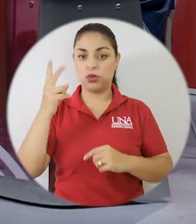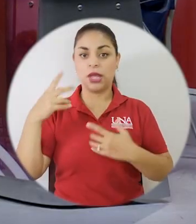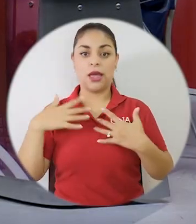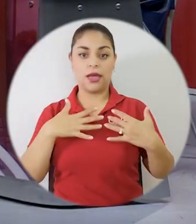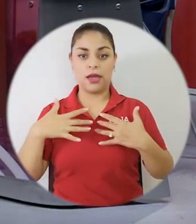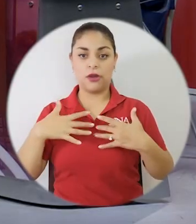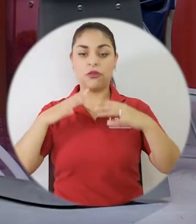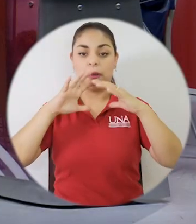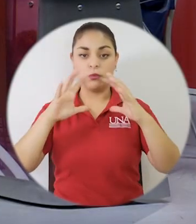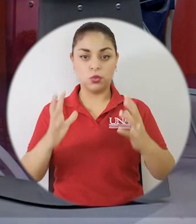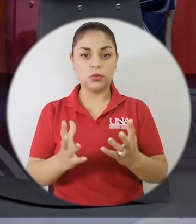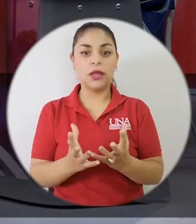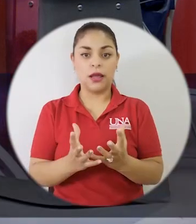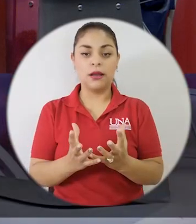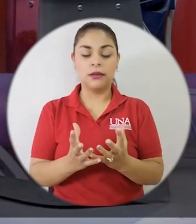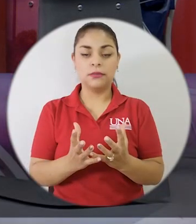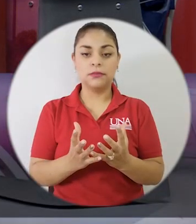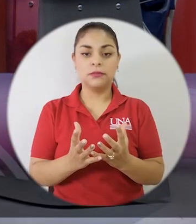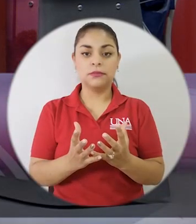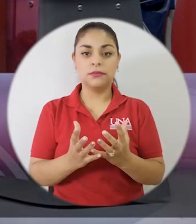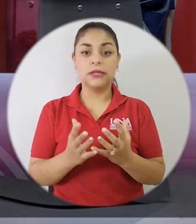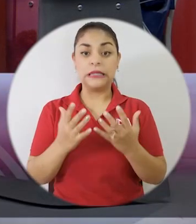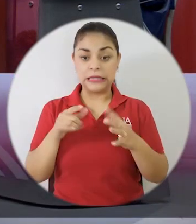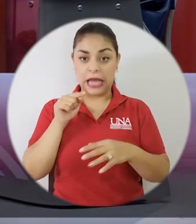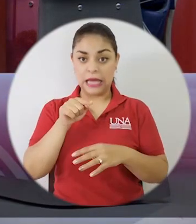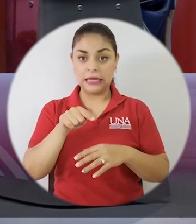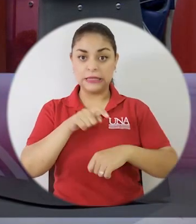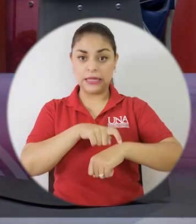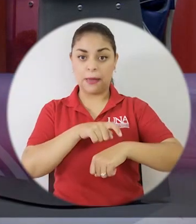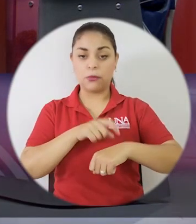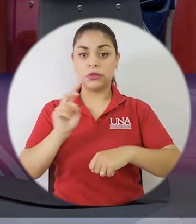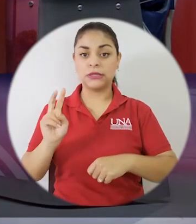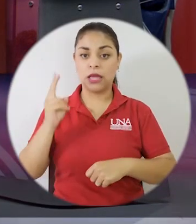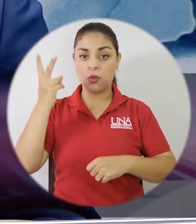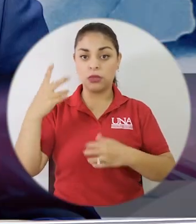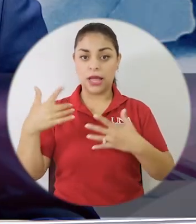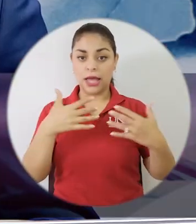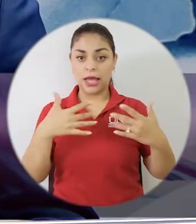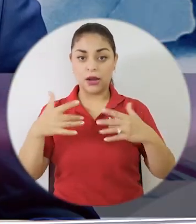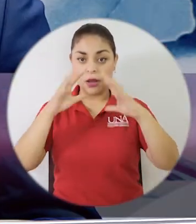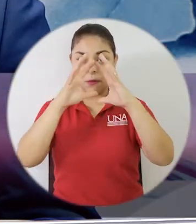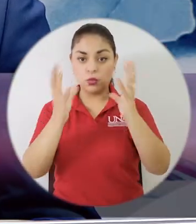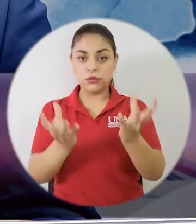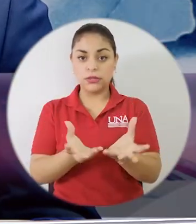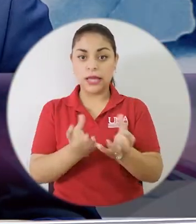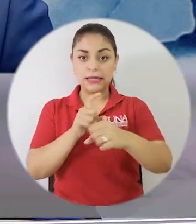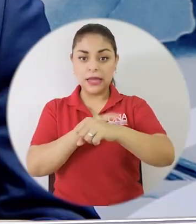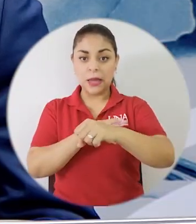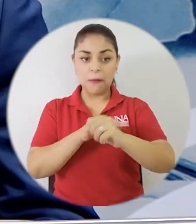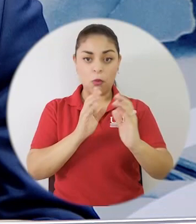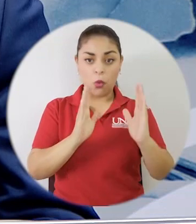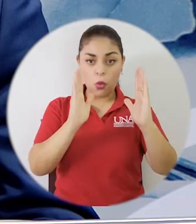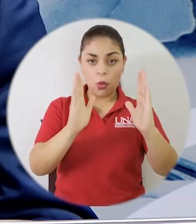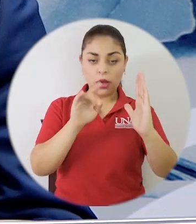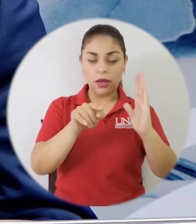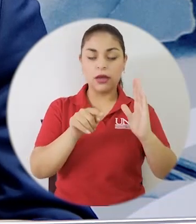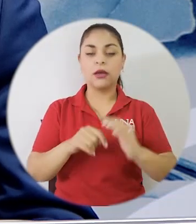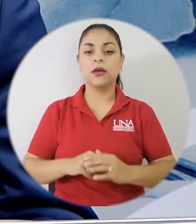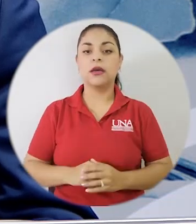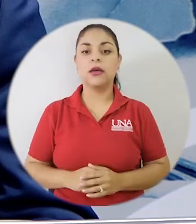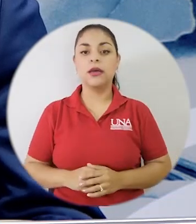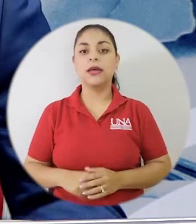Mundial. Ya para la Segunda Guerra Mundial, en el periodo de entreguerras, ese patrón de crecimiento entra en una etapa